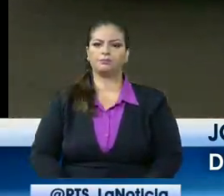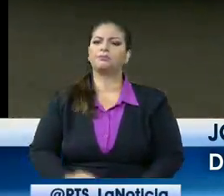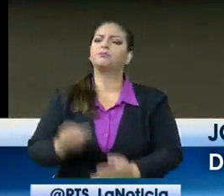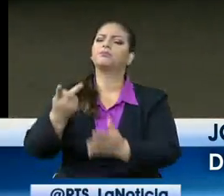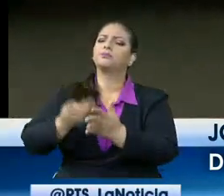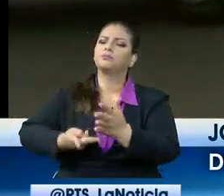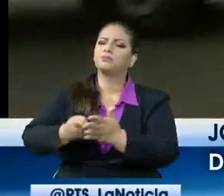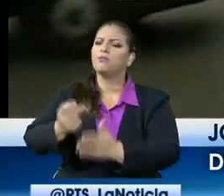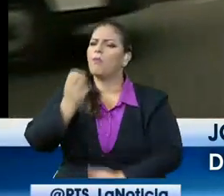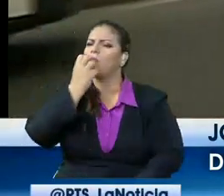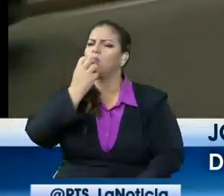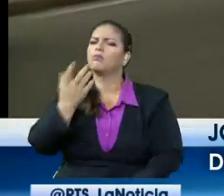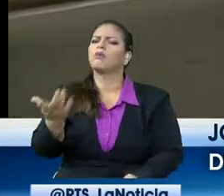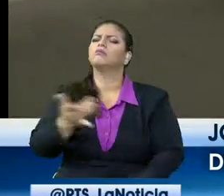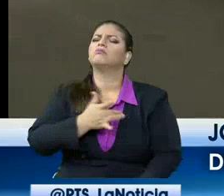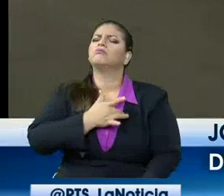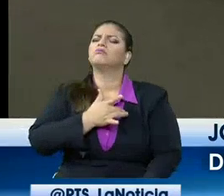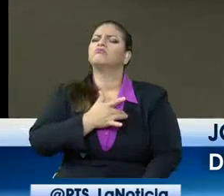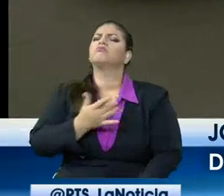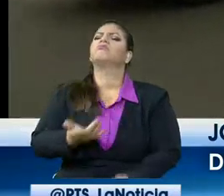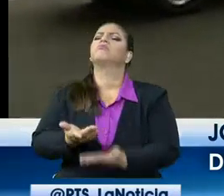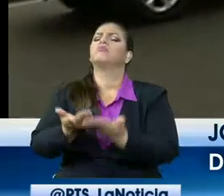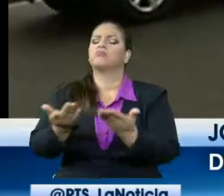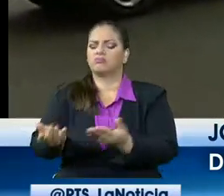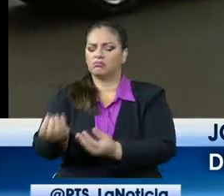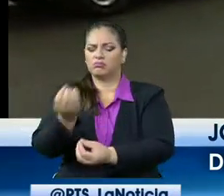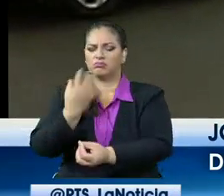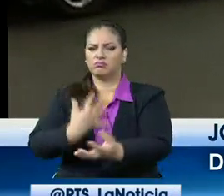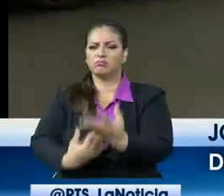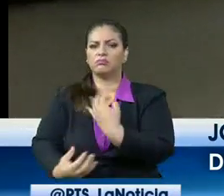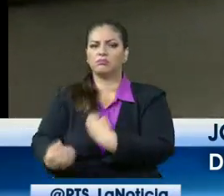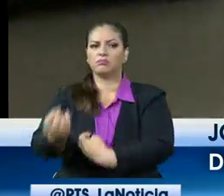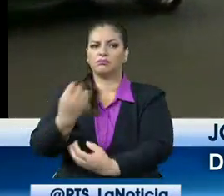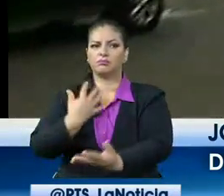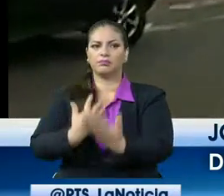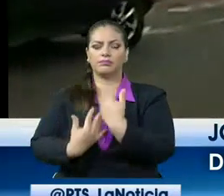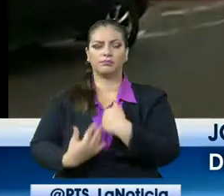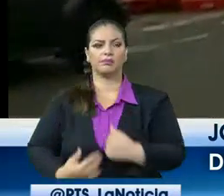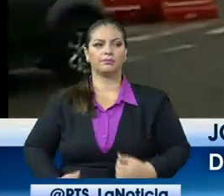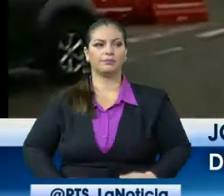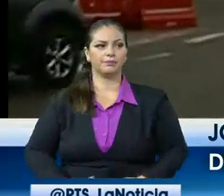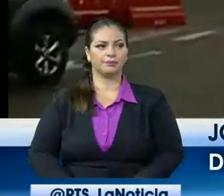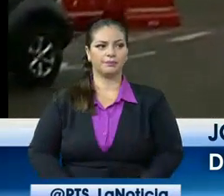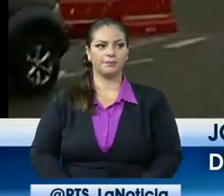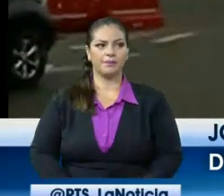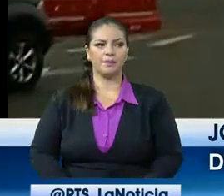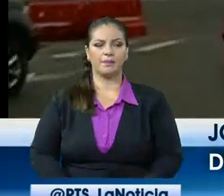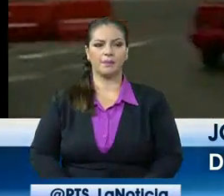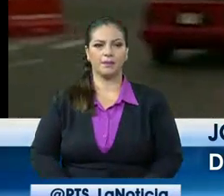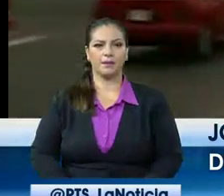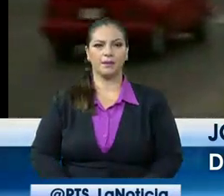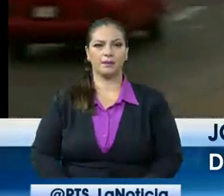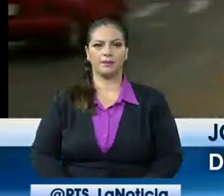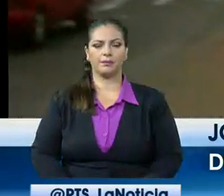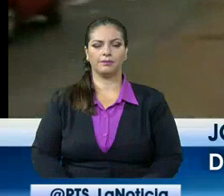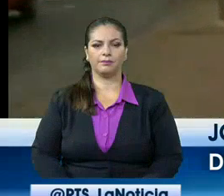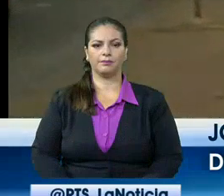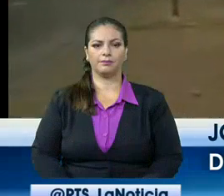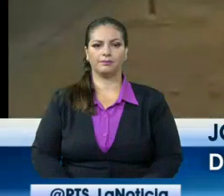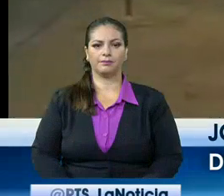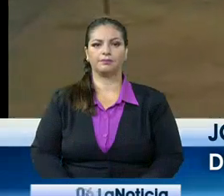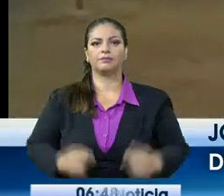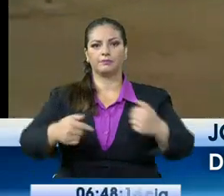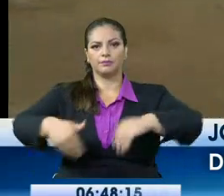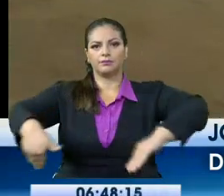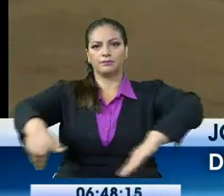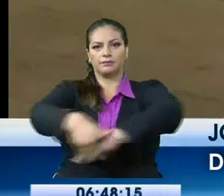cual ellos expresan ese malestar debido al cambio de carril o al cambio de ruta en esta avenida, la calle